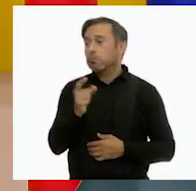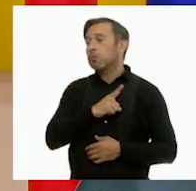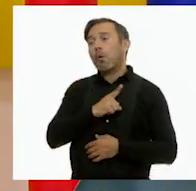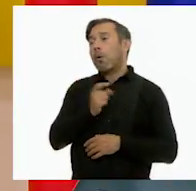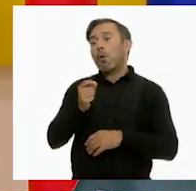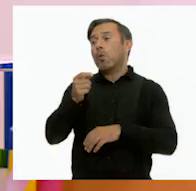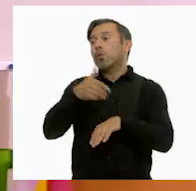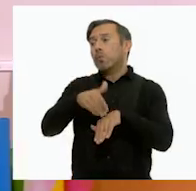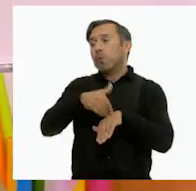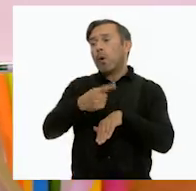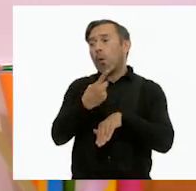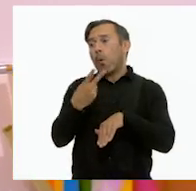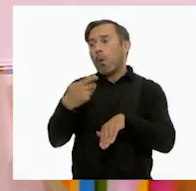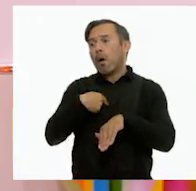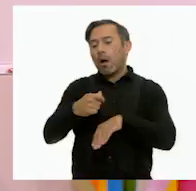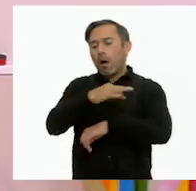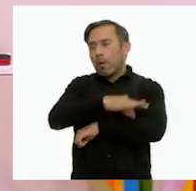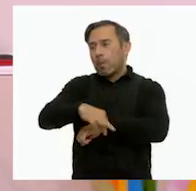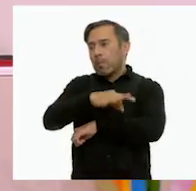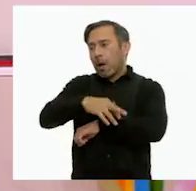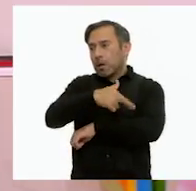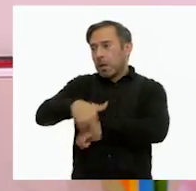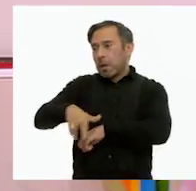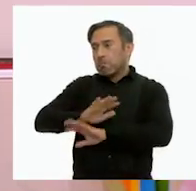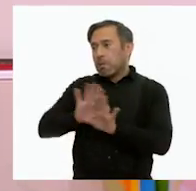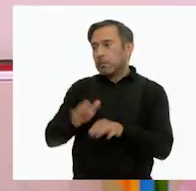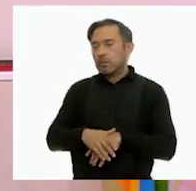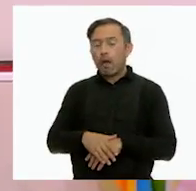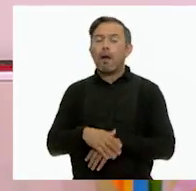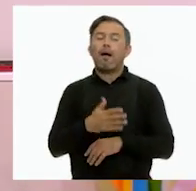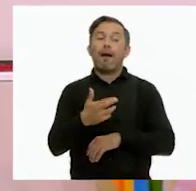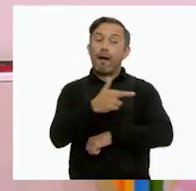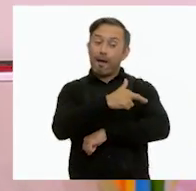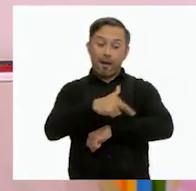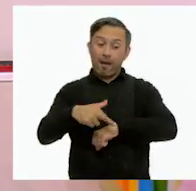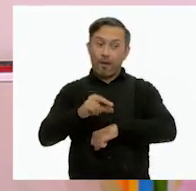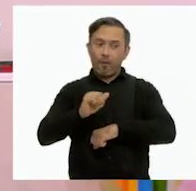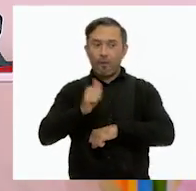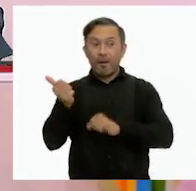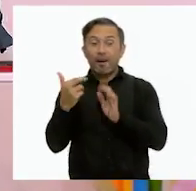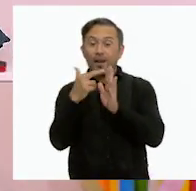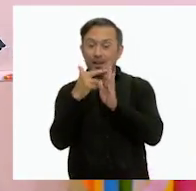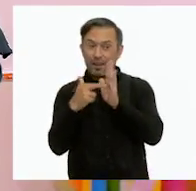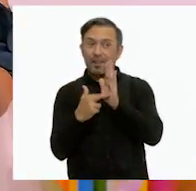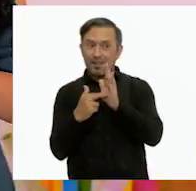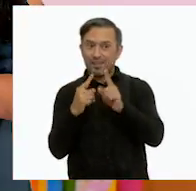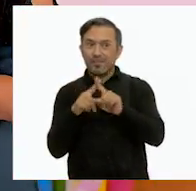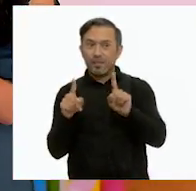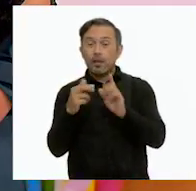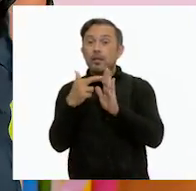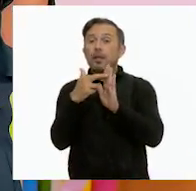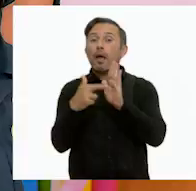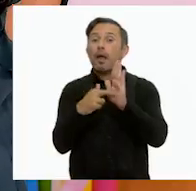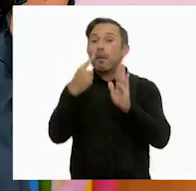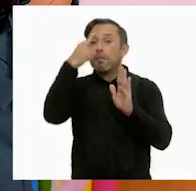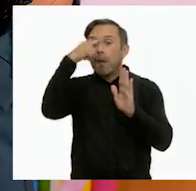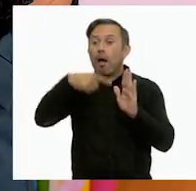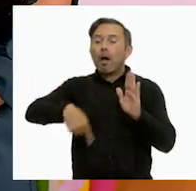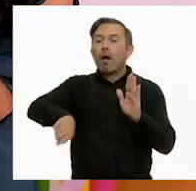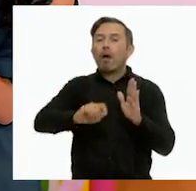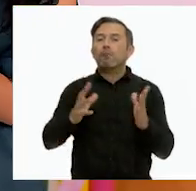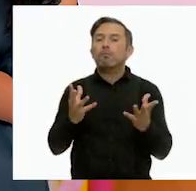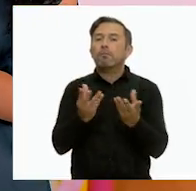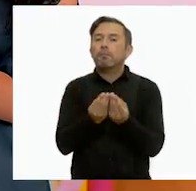Ay, bueno, pues para eso, las reglas de convivencia nos van a permitir llevar una